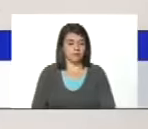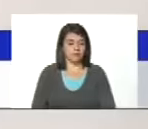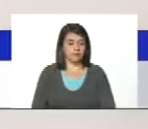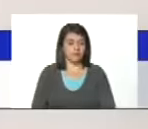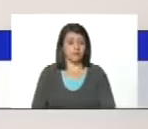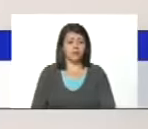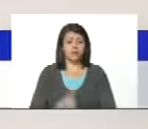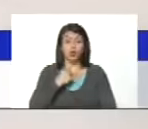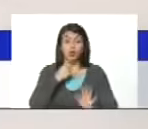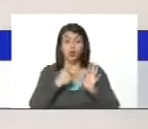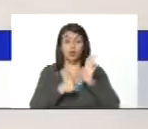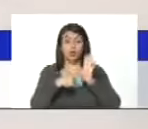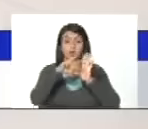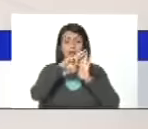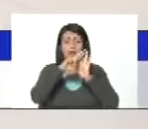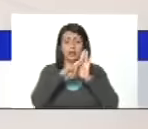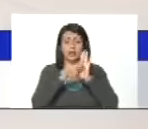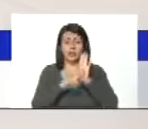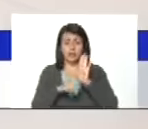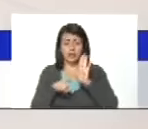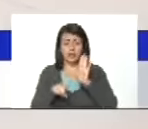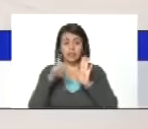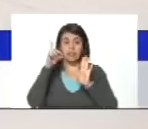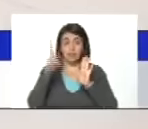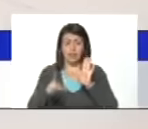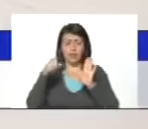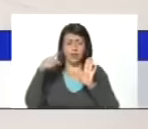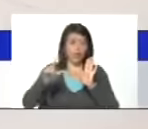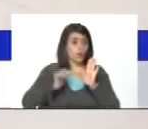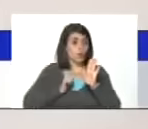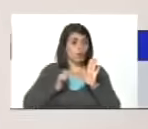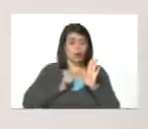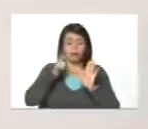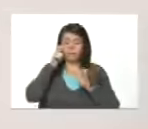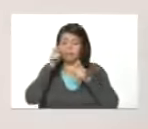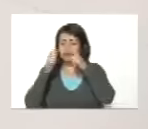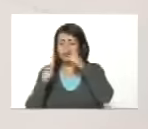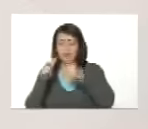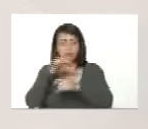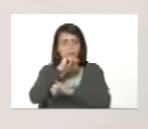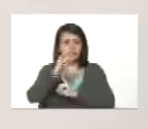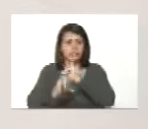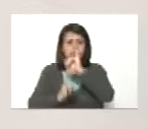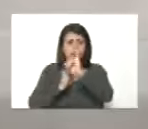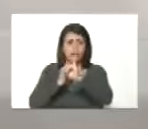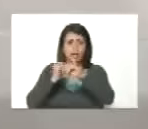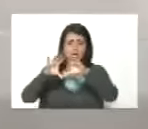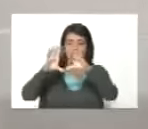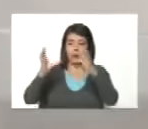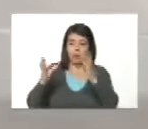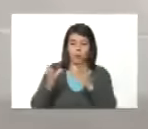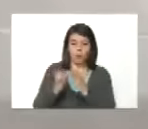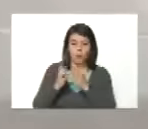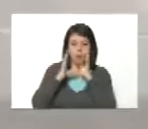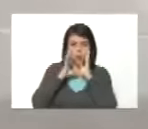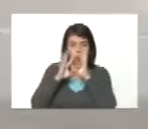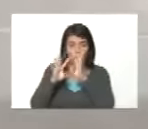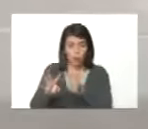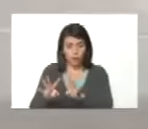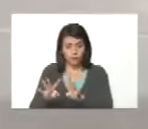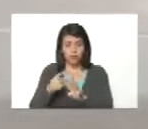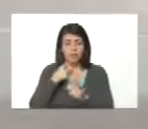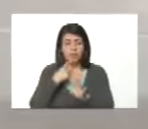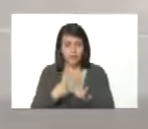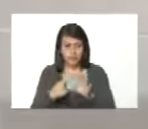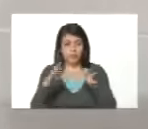que cumpla con los requisitos que debe tener cualquier observación electoral en cualquier parte del mundo. Y se menciona,